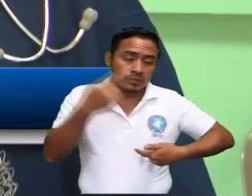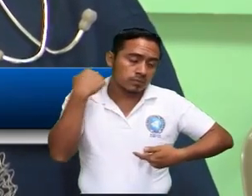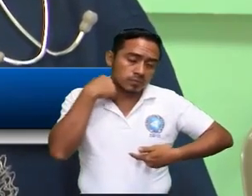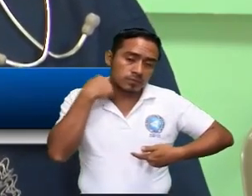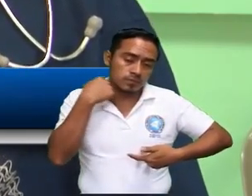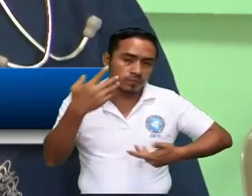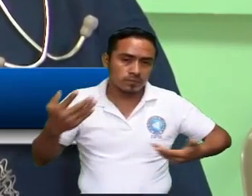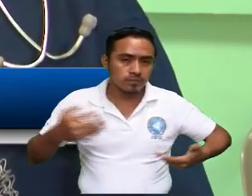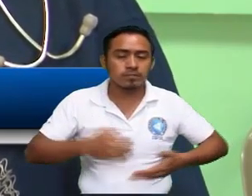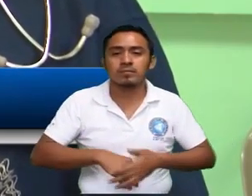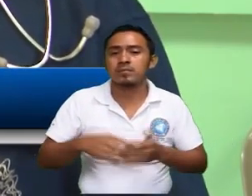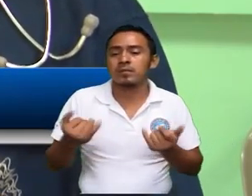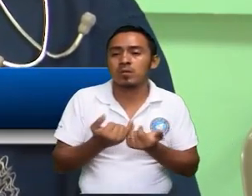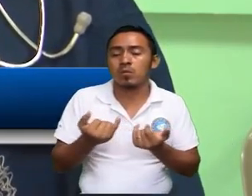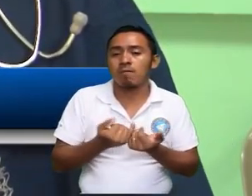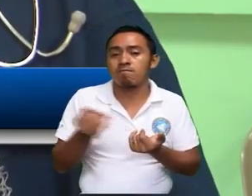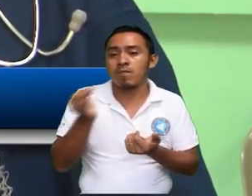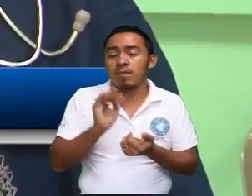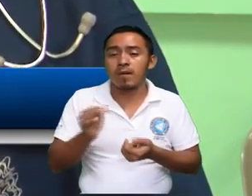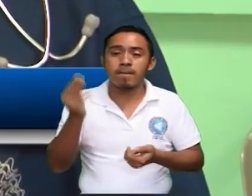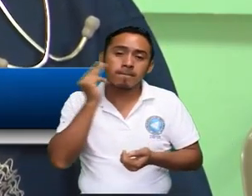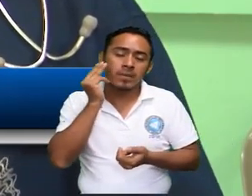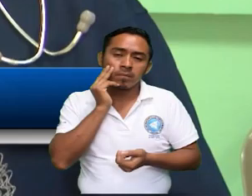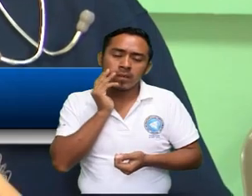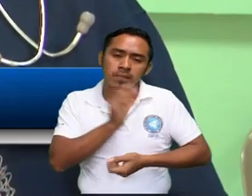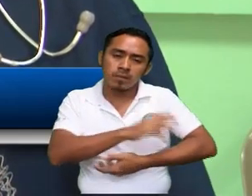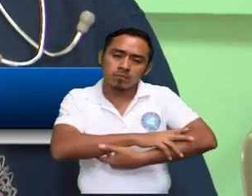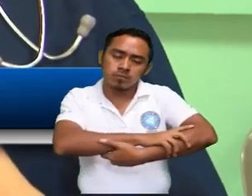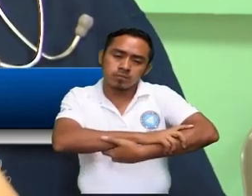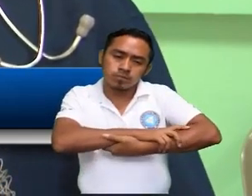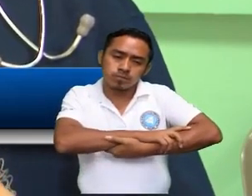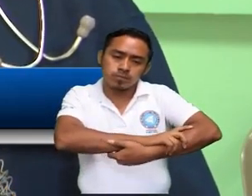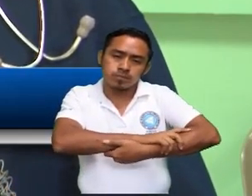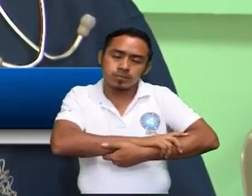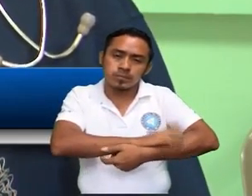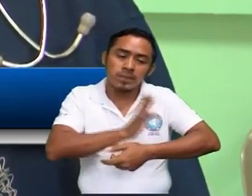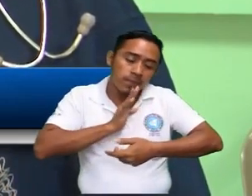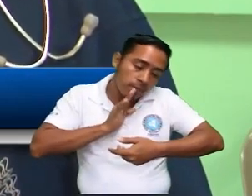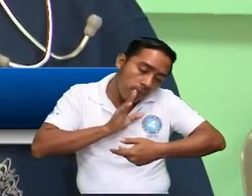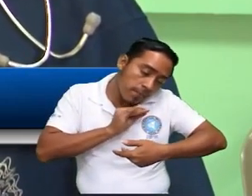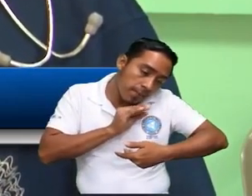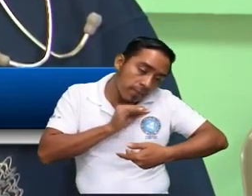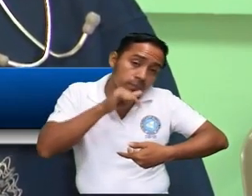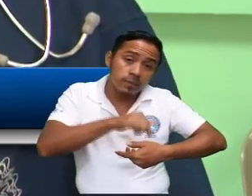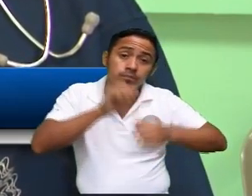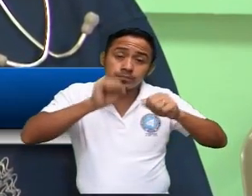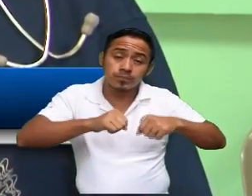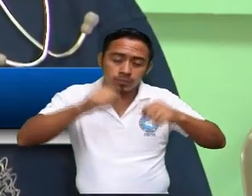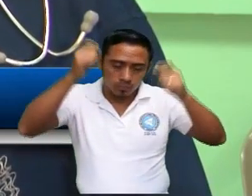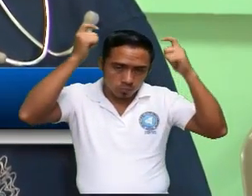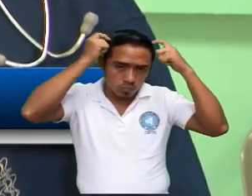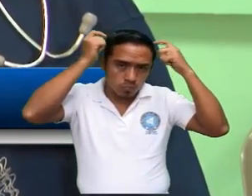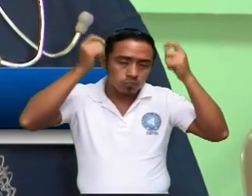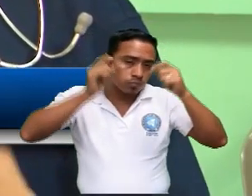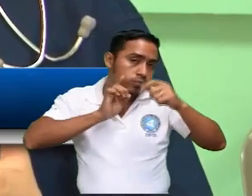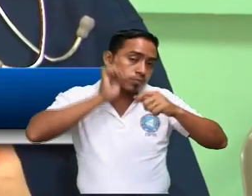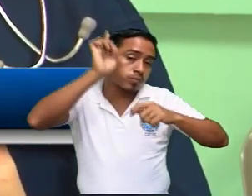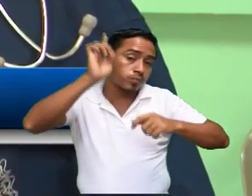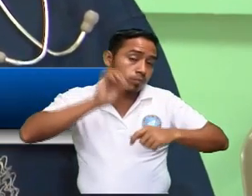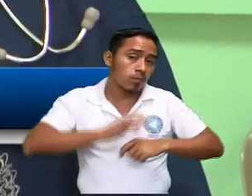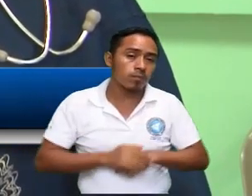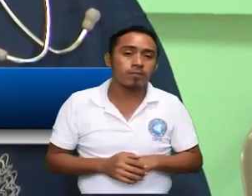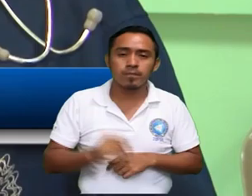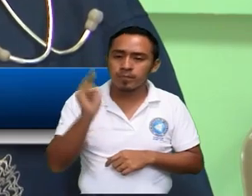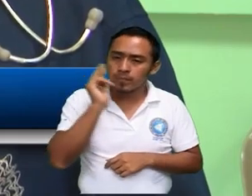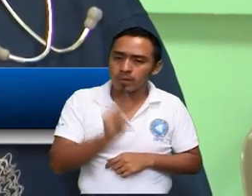materna, pero también de estímulo, que la mamá lo toque, que le hable. Entonces le va ayudando al desarrollo neurológico. No solo